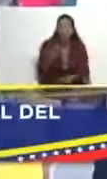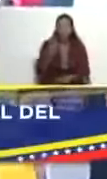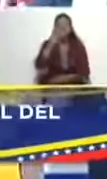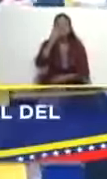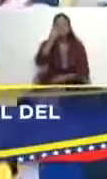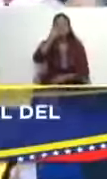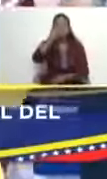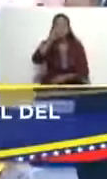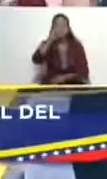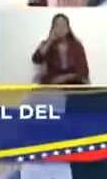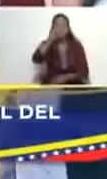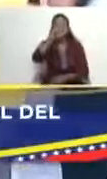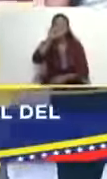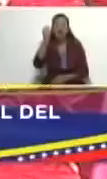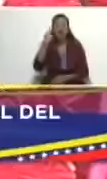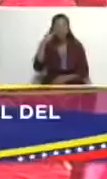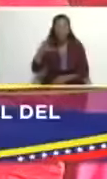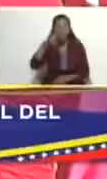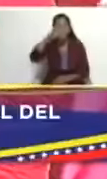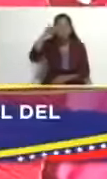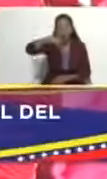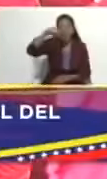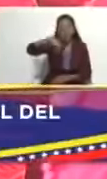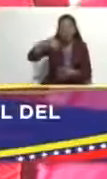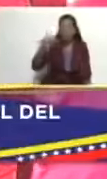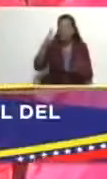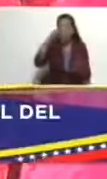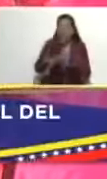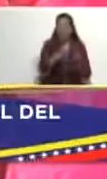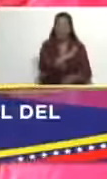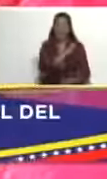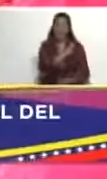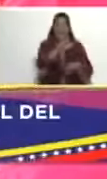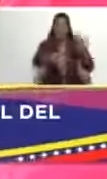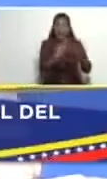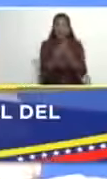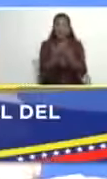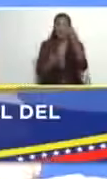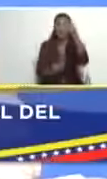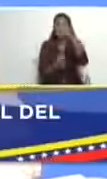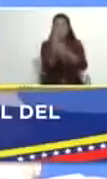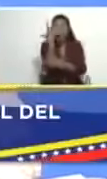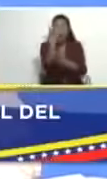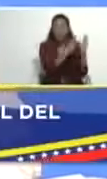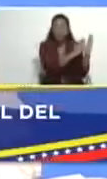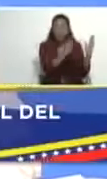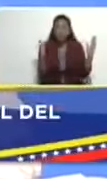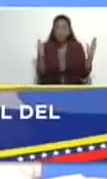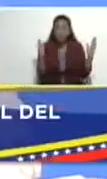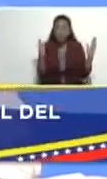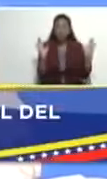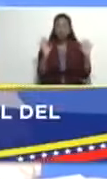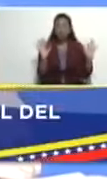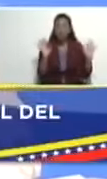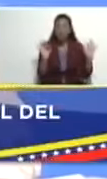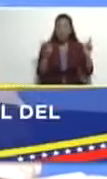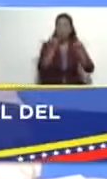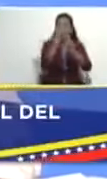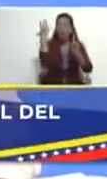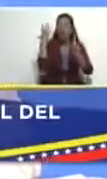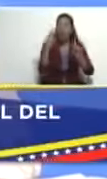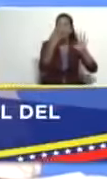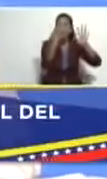Indexado quiere decir que este año, de enero a mayo, hemos impactado